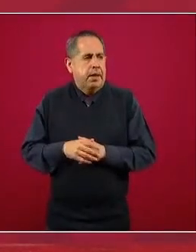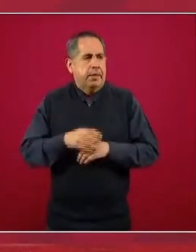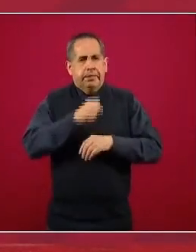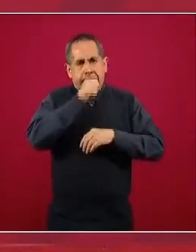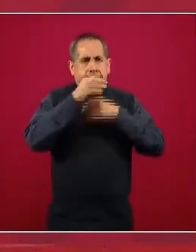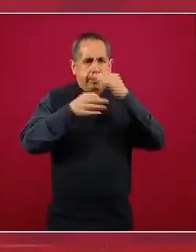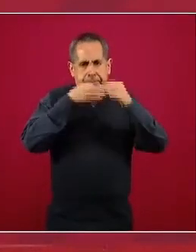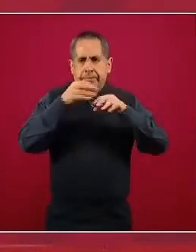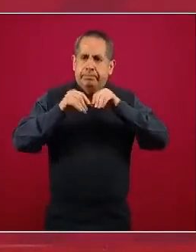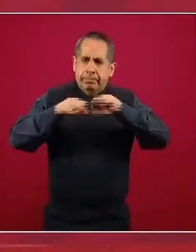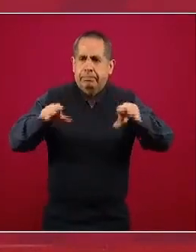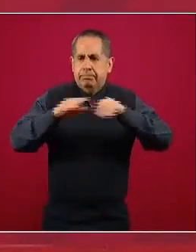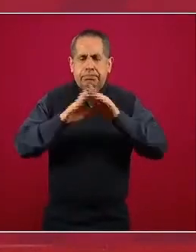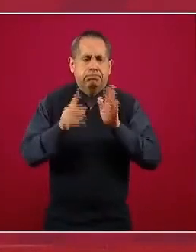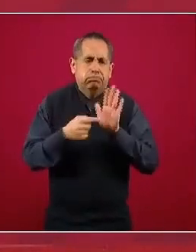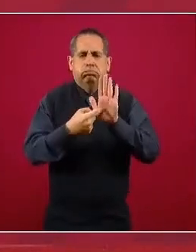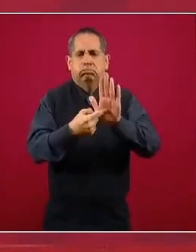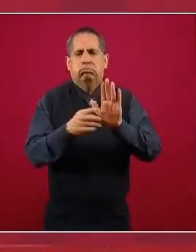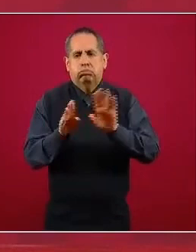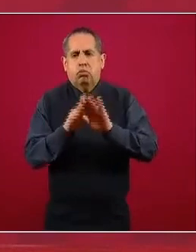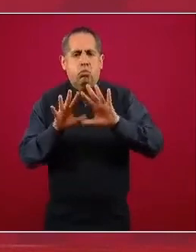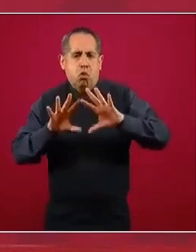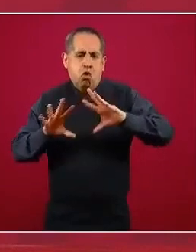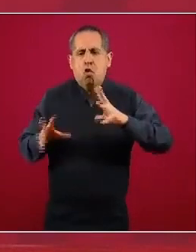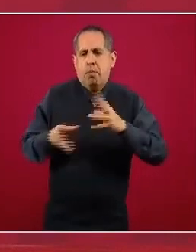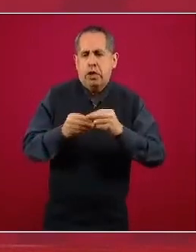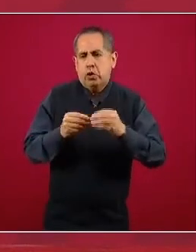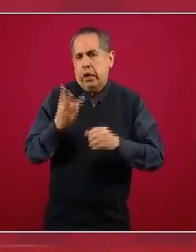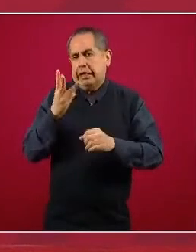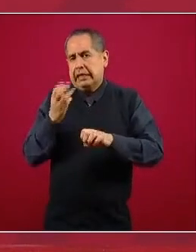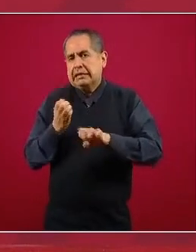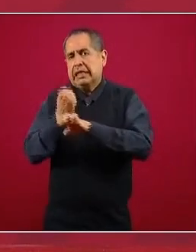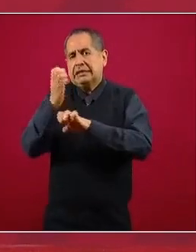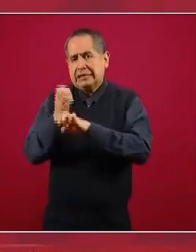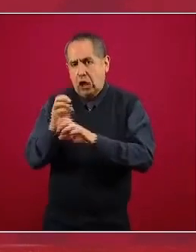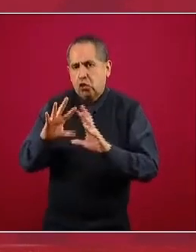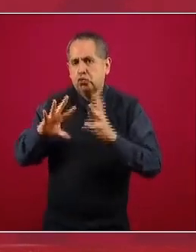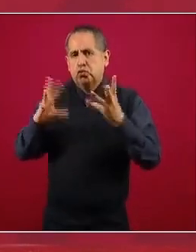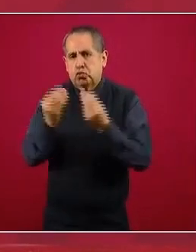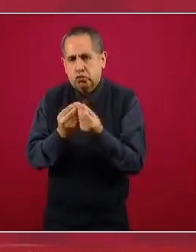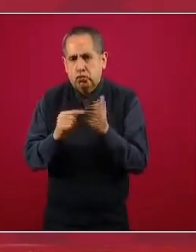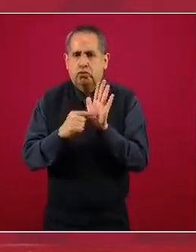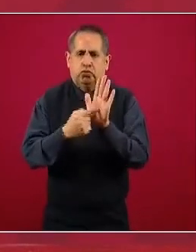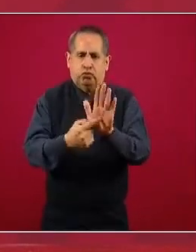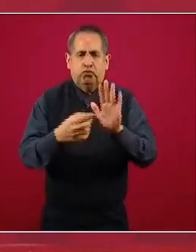diariamente, pero para presentar públicamente un paquete más amplio de estados.